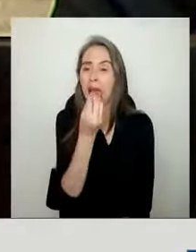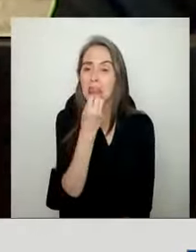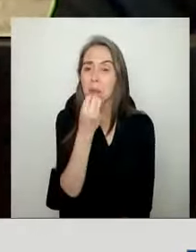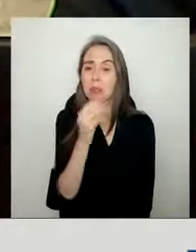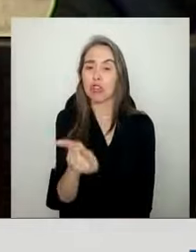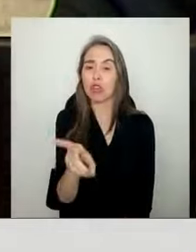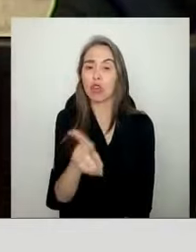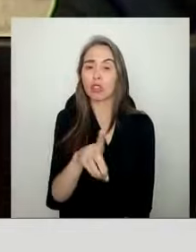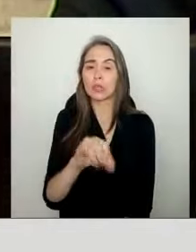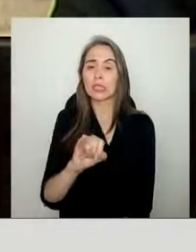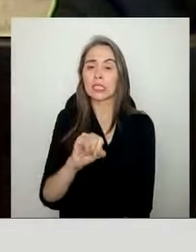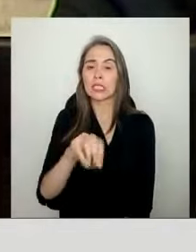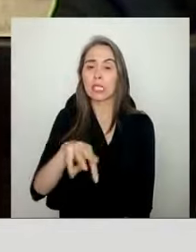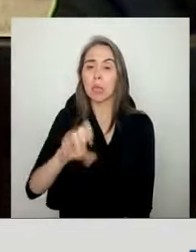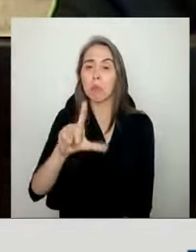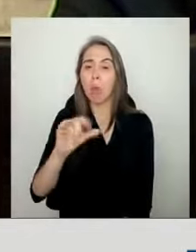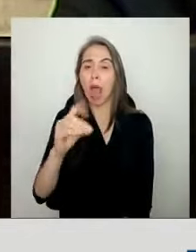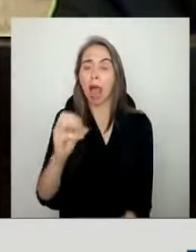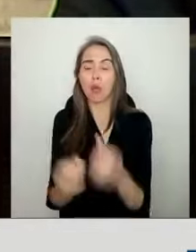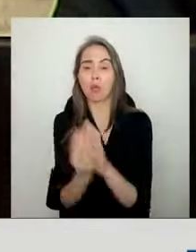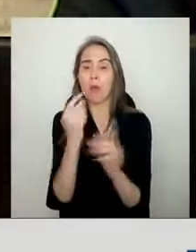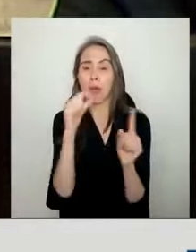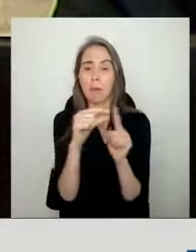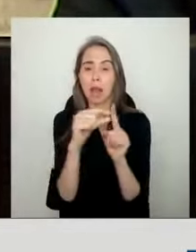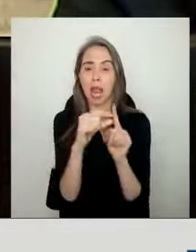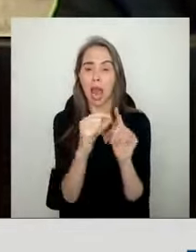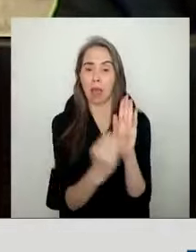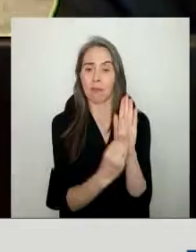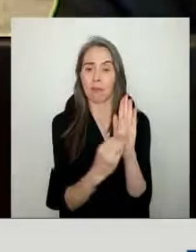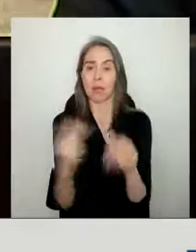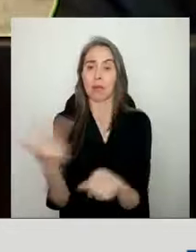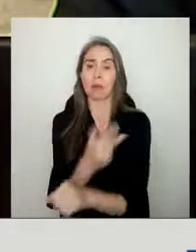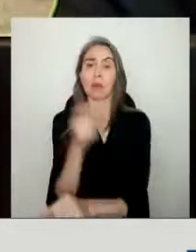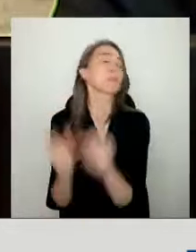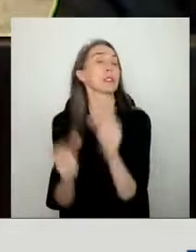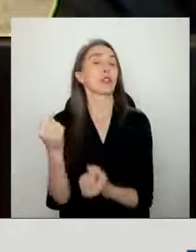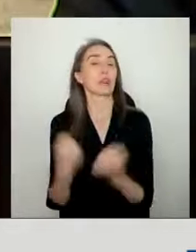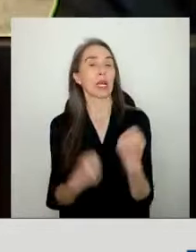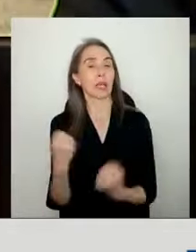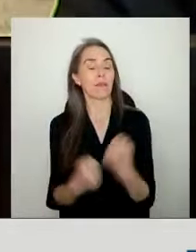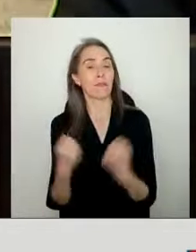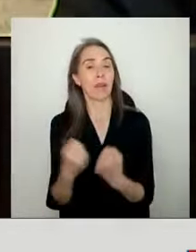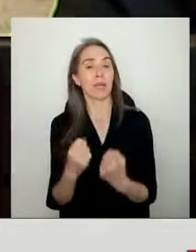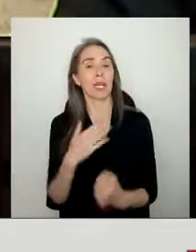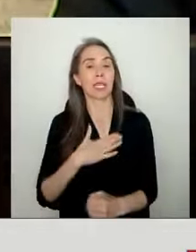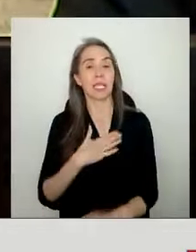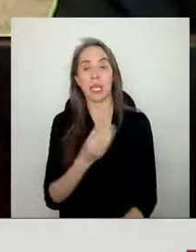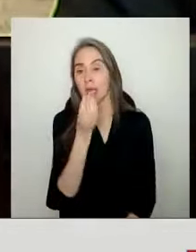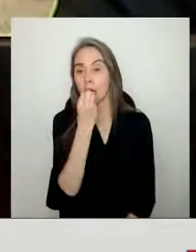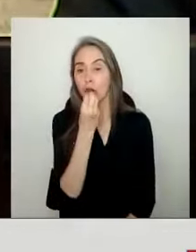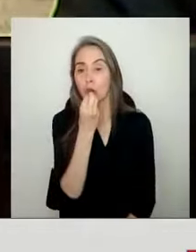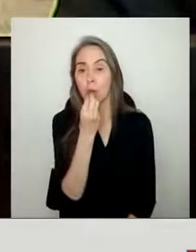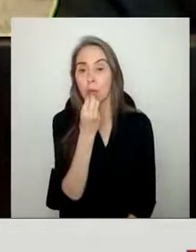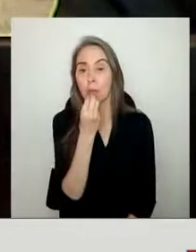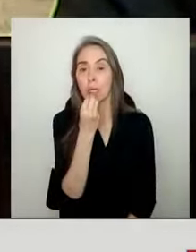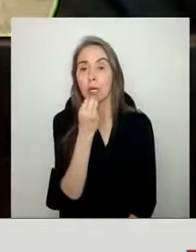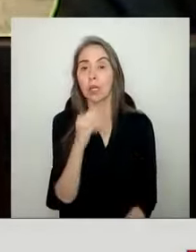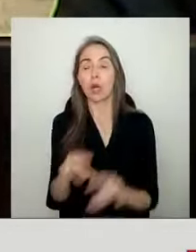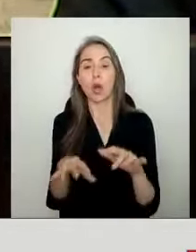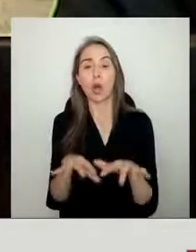que perjudica a quienes están produciendo y quienes quieren consumir productos